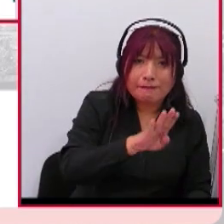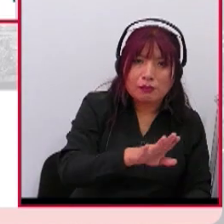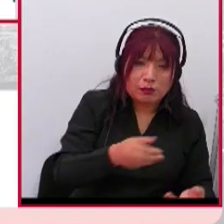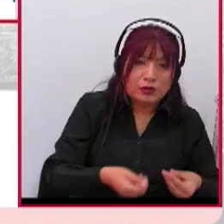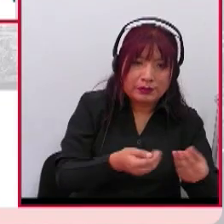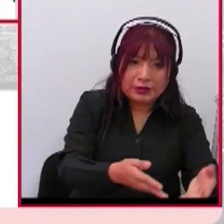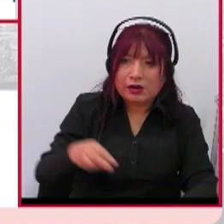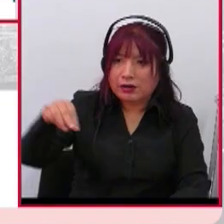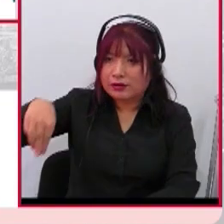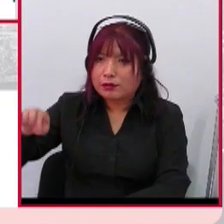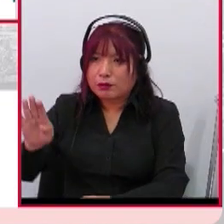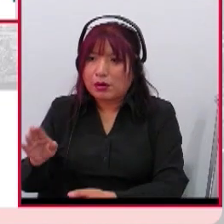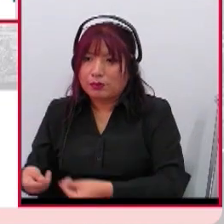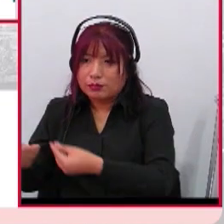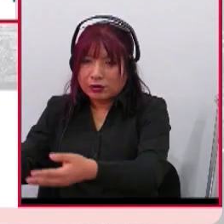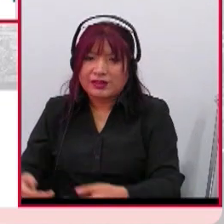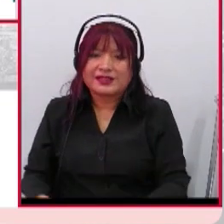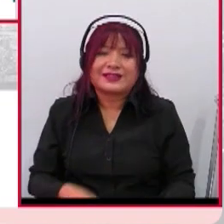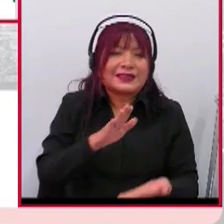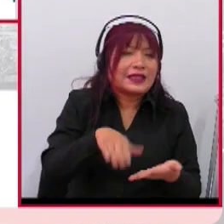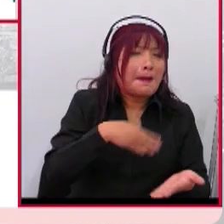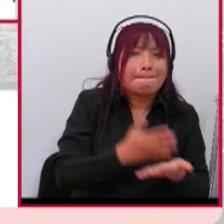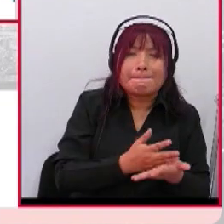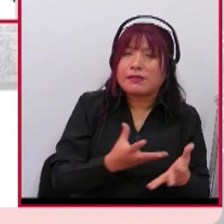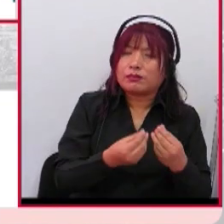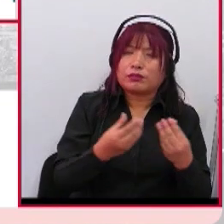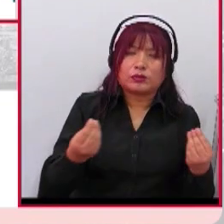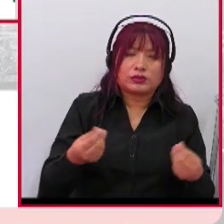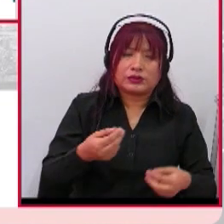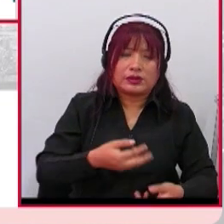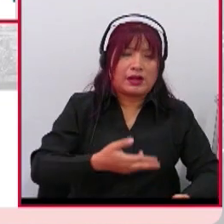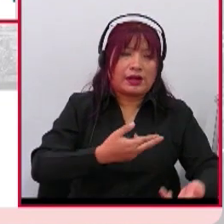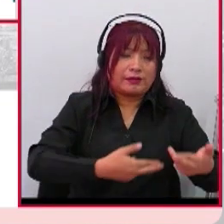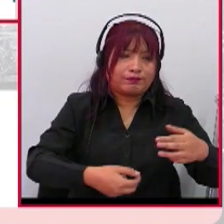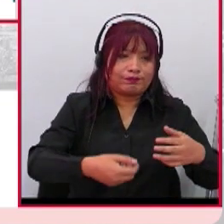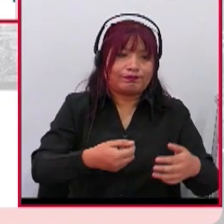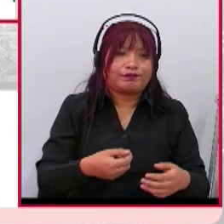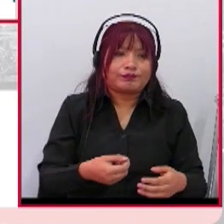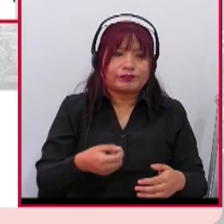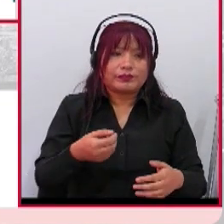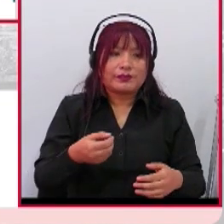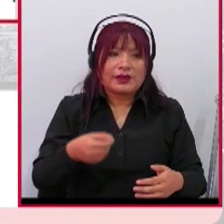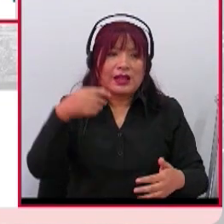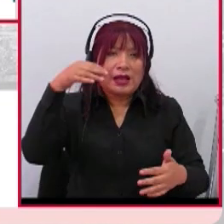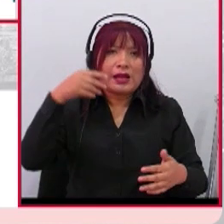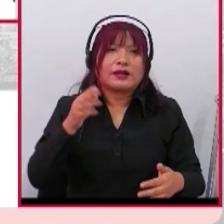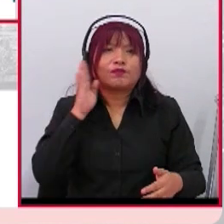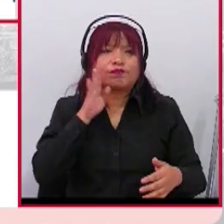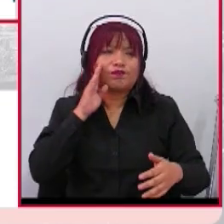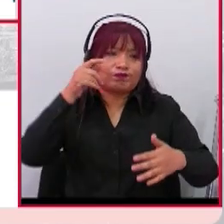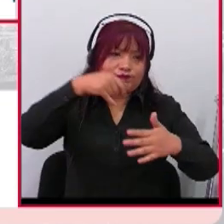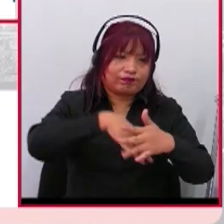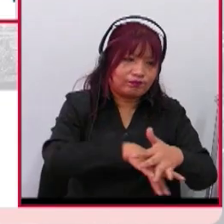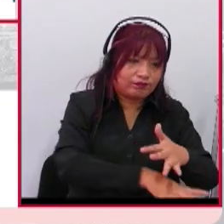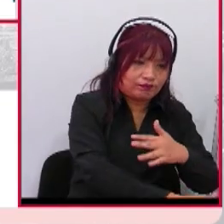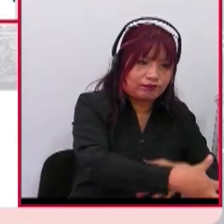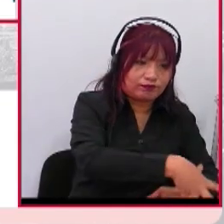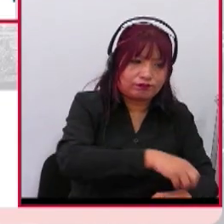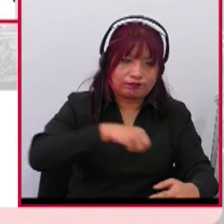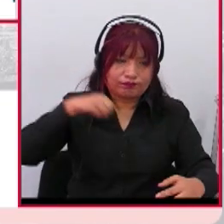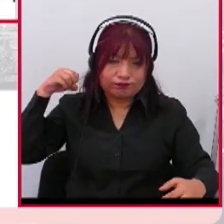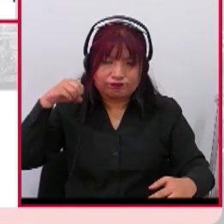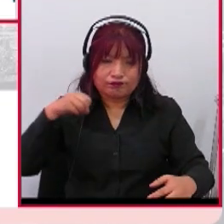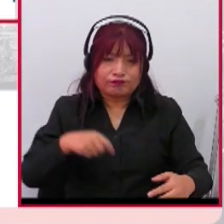tienen problemas en la recuperación, tanto en la recuperación de la planta de cobre, recuperación de la planta de moli propiamente dicha. Recuperaciones entre